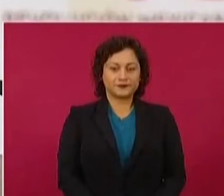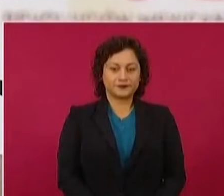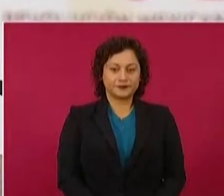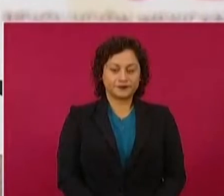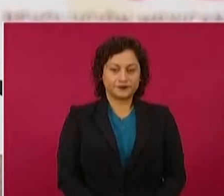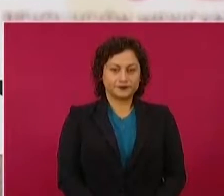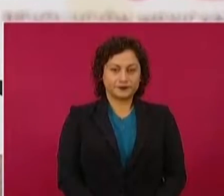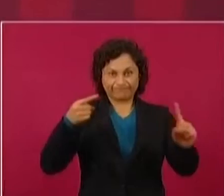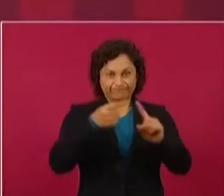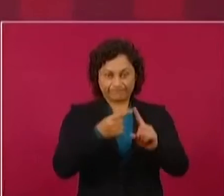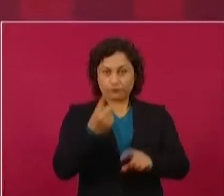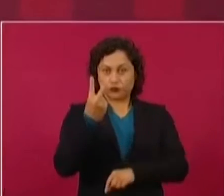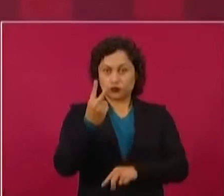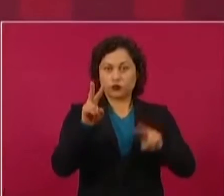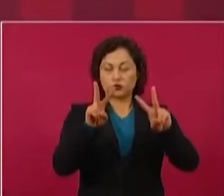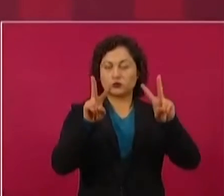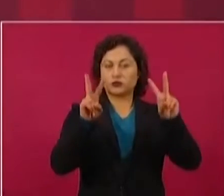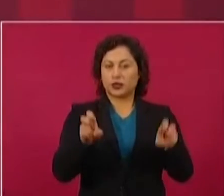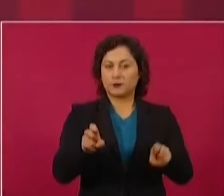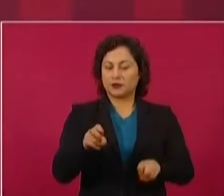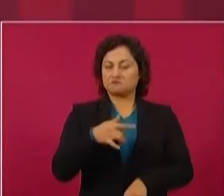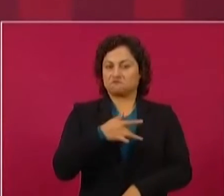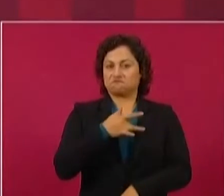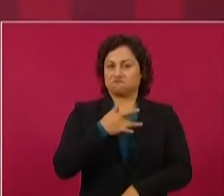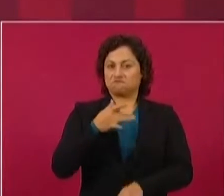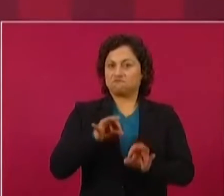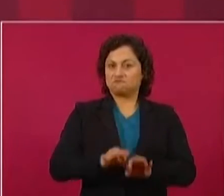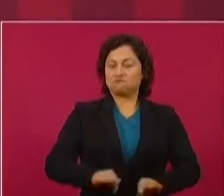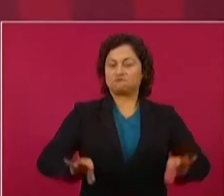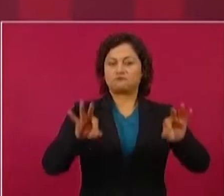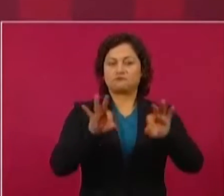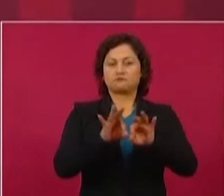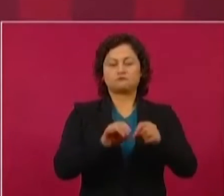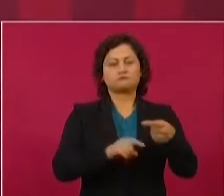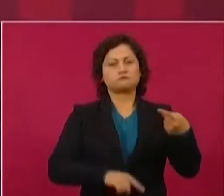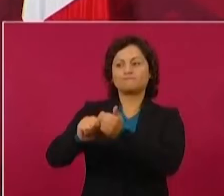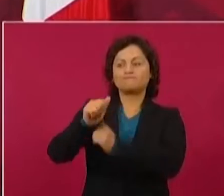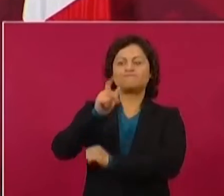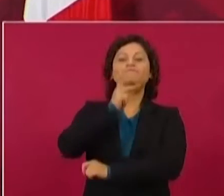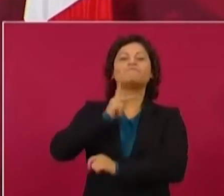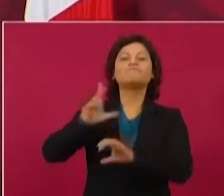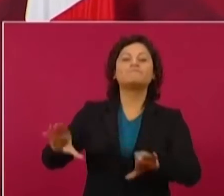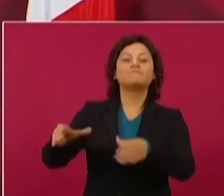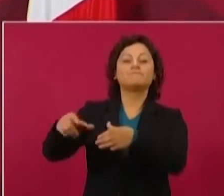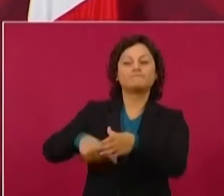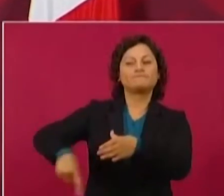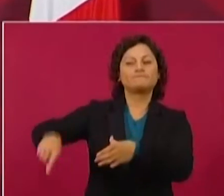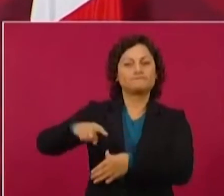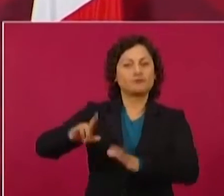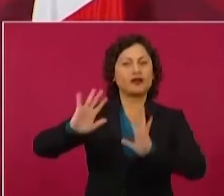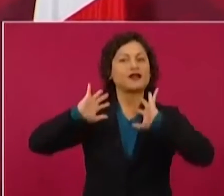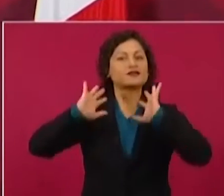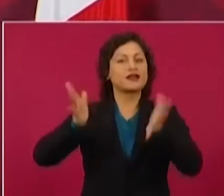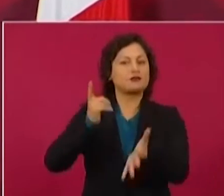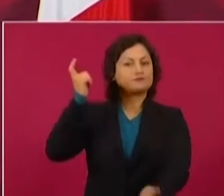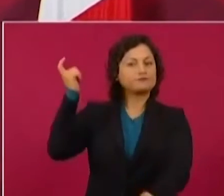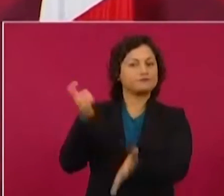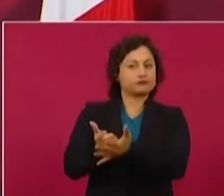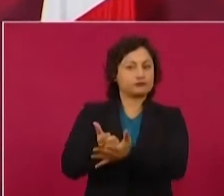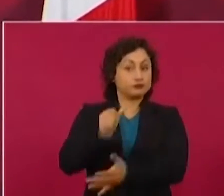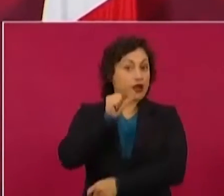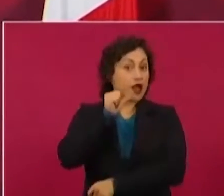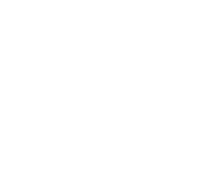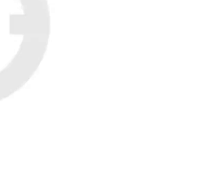segundo contagio de kobe 19 te invitamos a seguirnos en nuestras redes sociales para más información